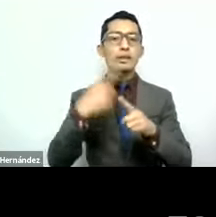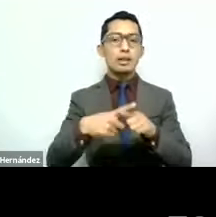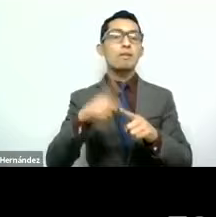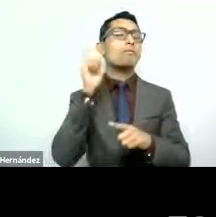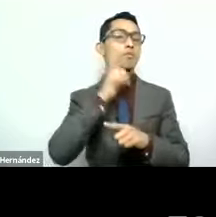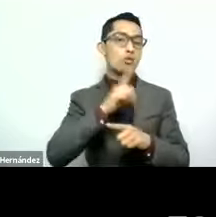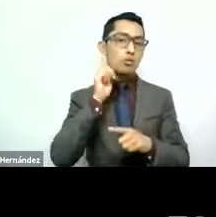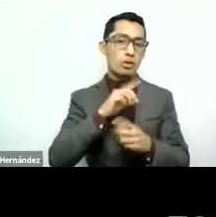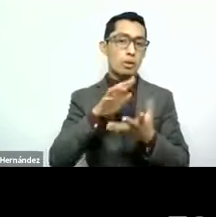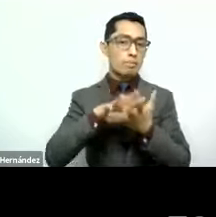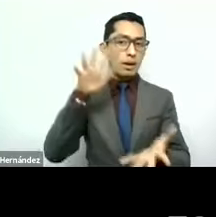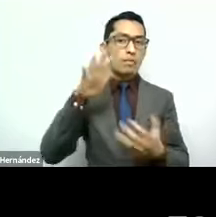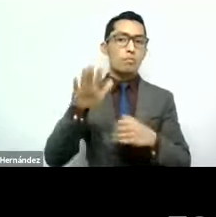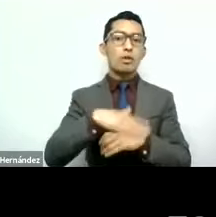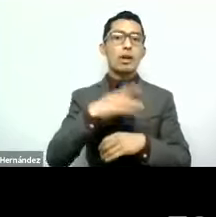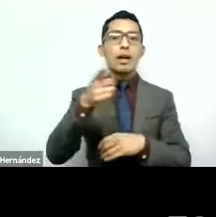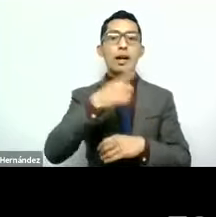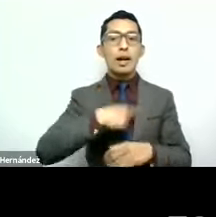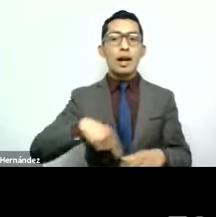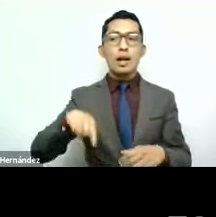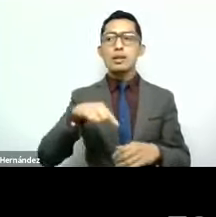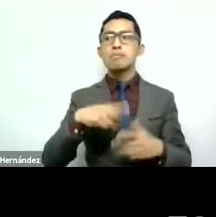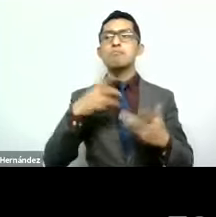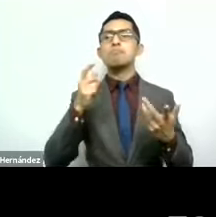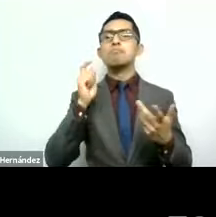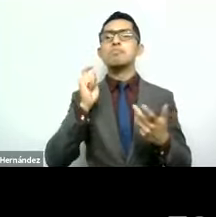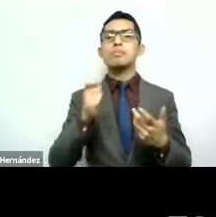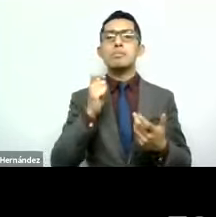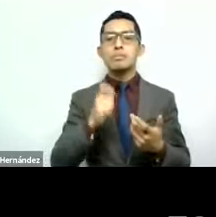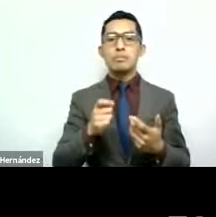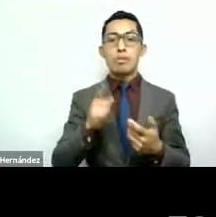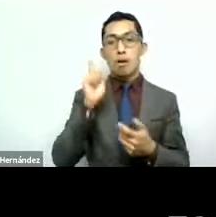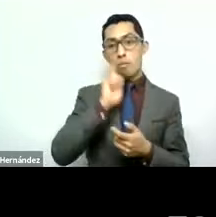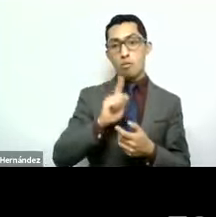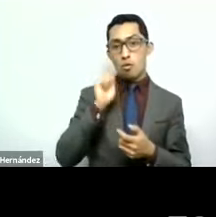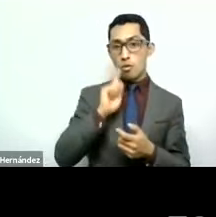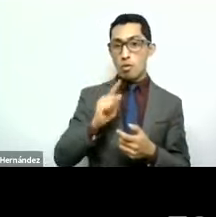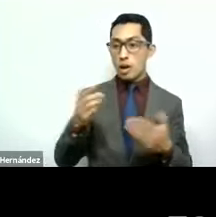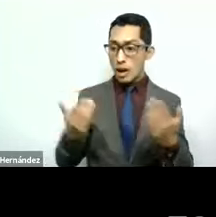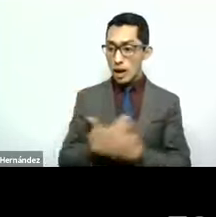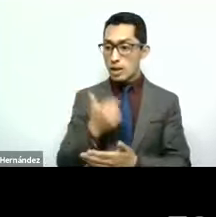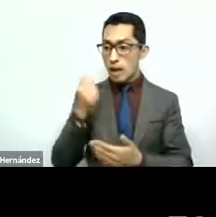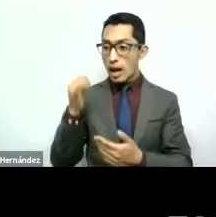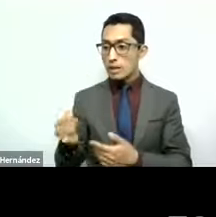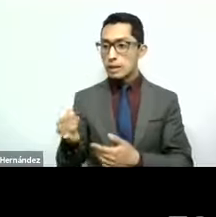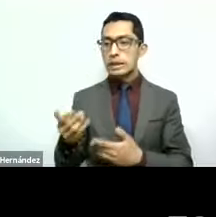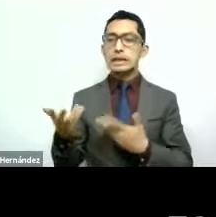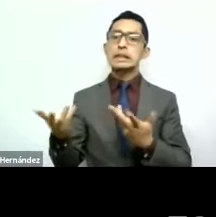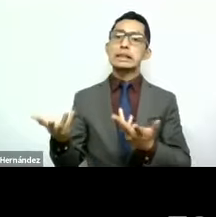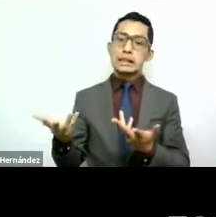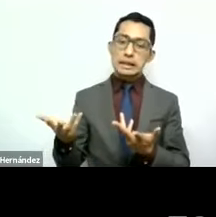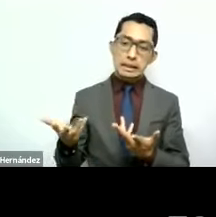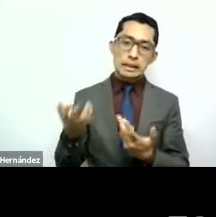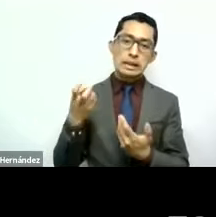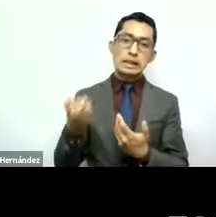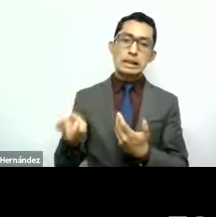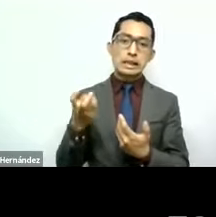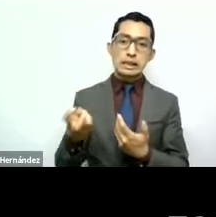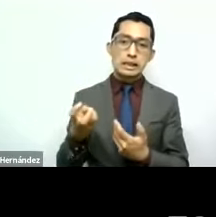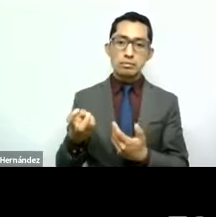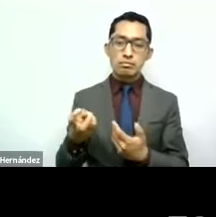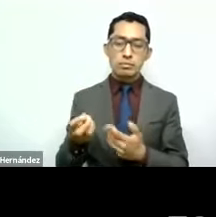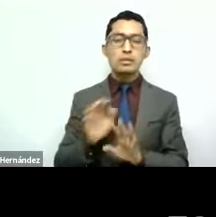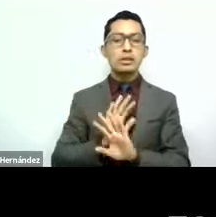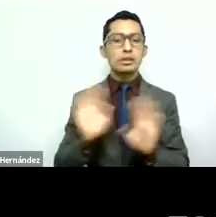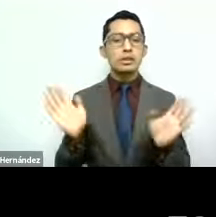de la interseccionalidad, donde el ser mujer ya es una condicionante, digamos, ya es una